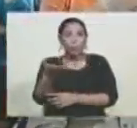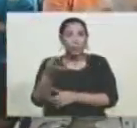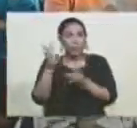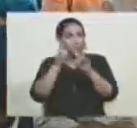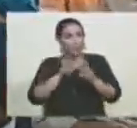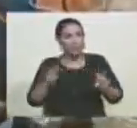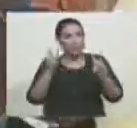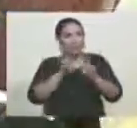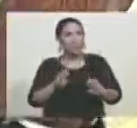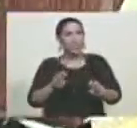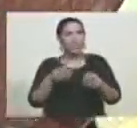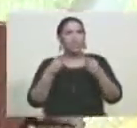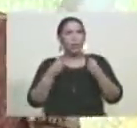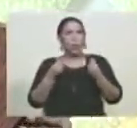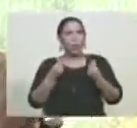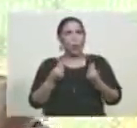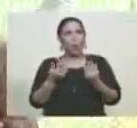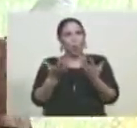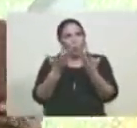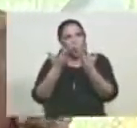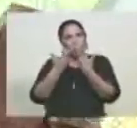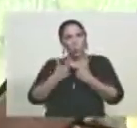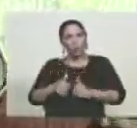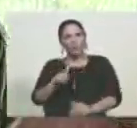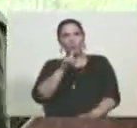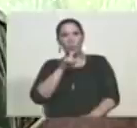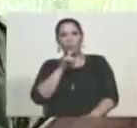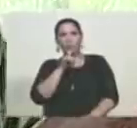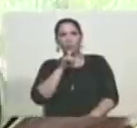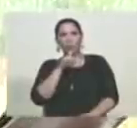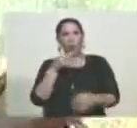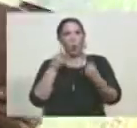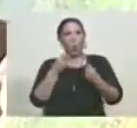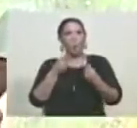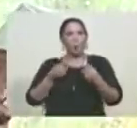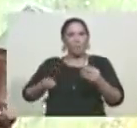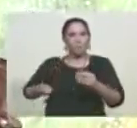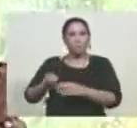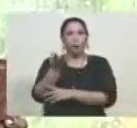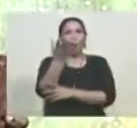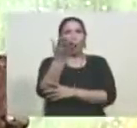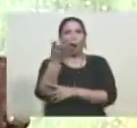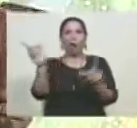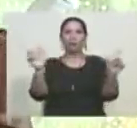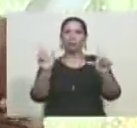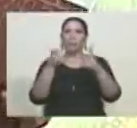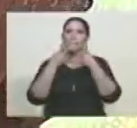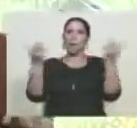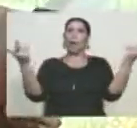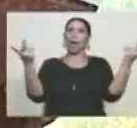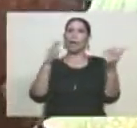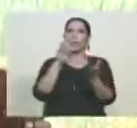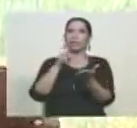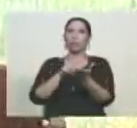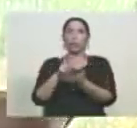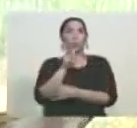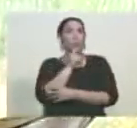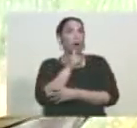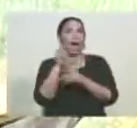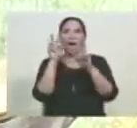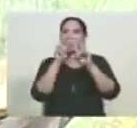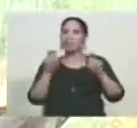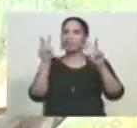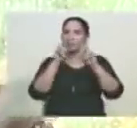comandante. ¿Cómo usted se nutre en información? ¿Cómo sale usted en cadena nacional si no revisa los